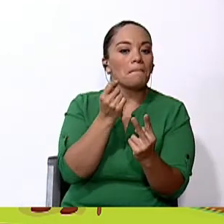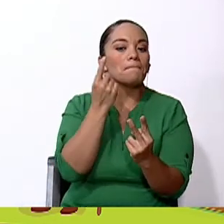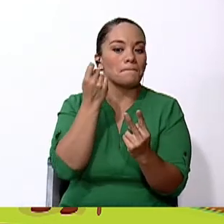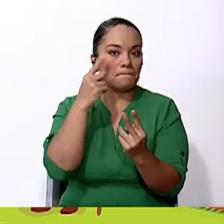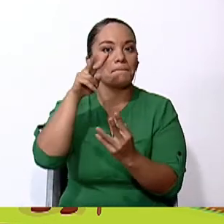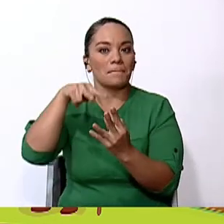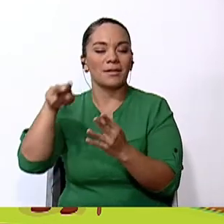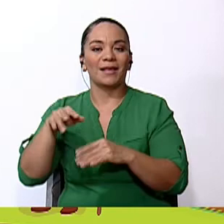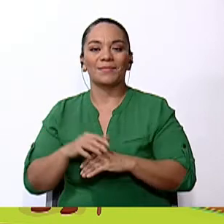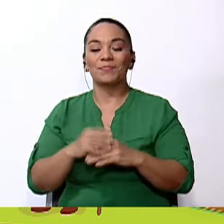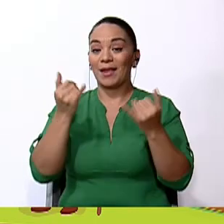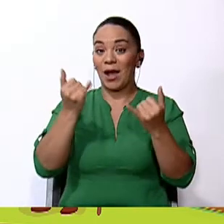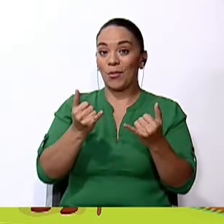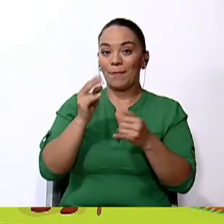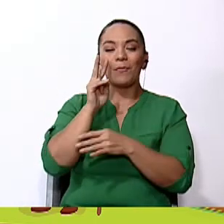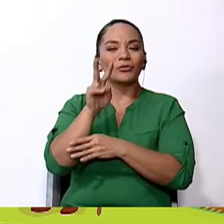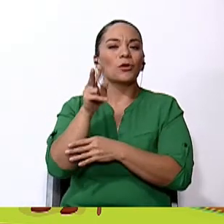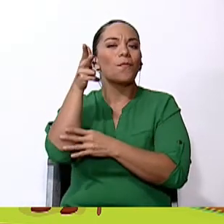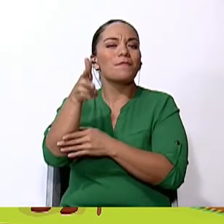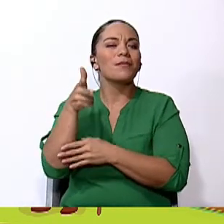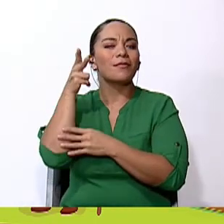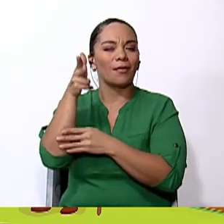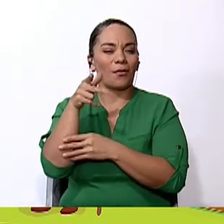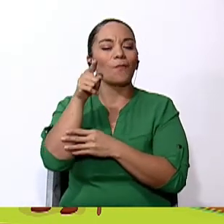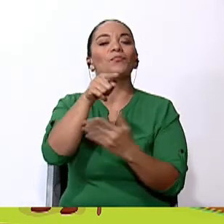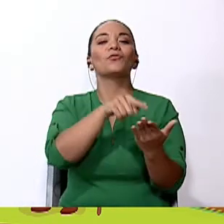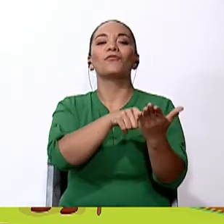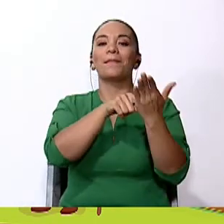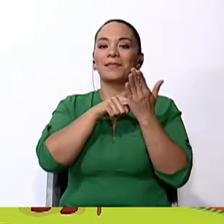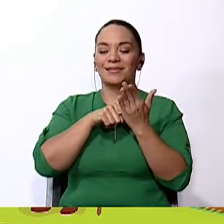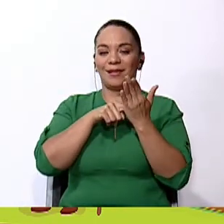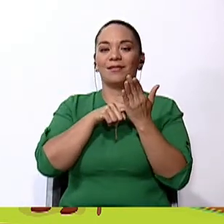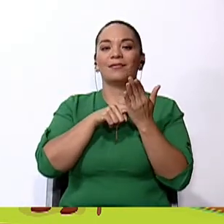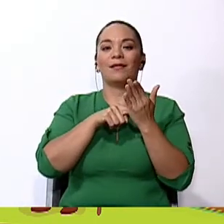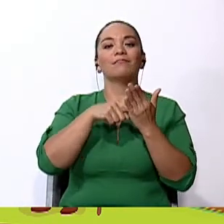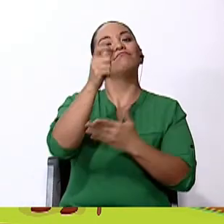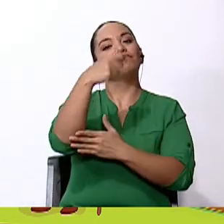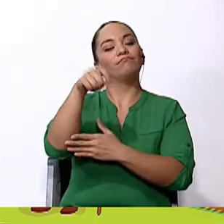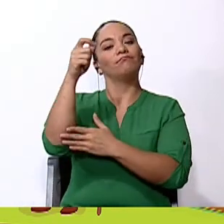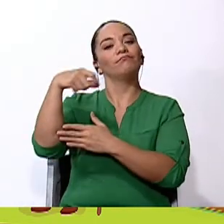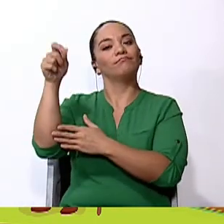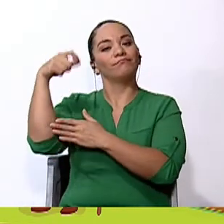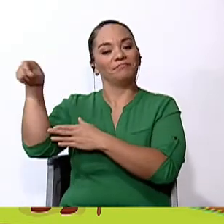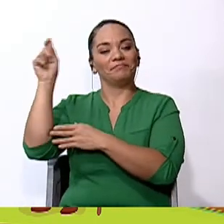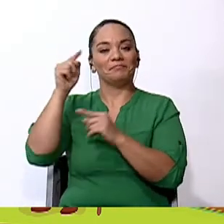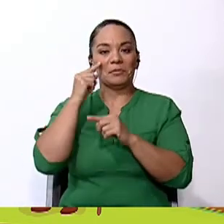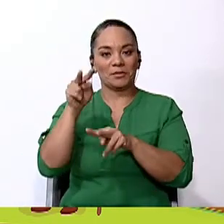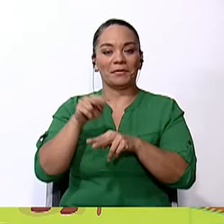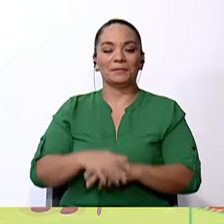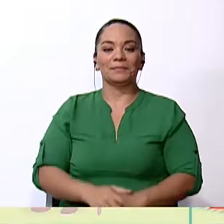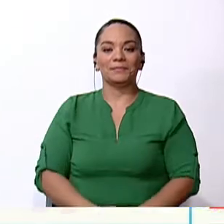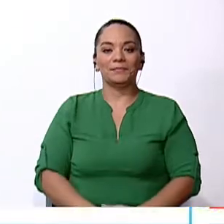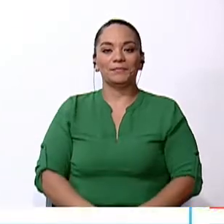Entonces, vamos a ir a ver un video que nos representa el trazo de las letras en cursiva.